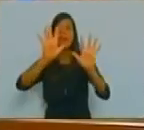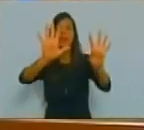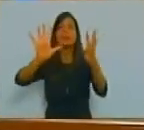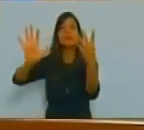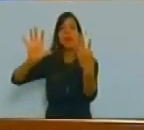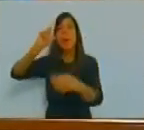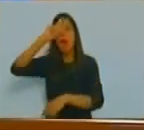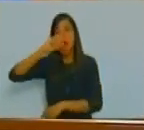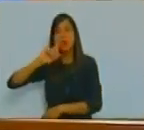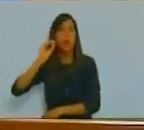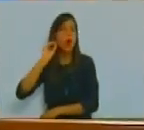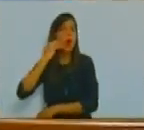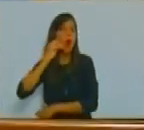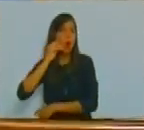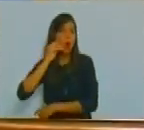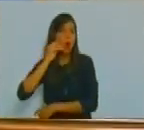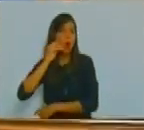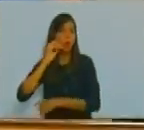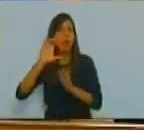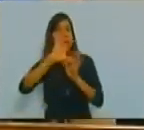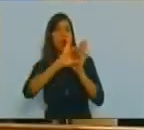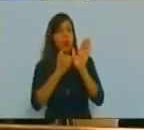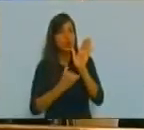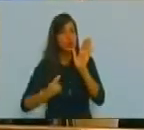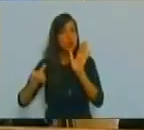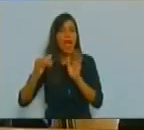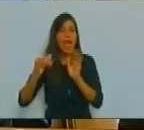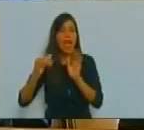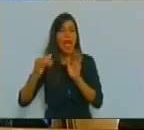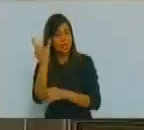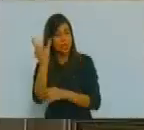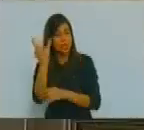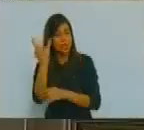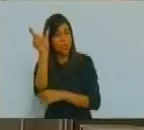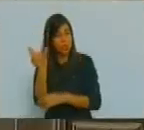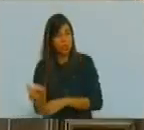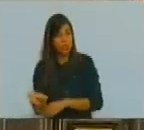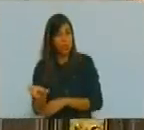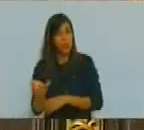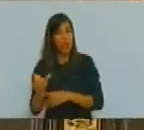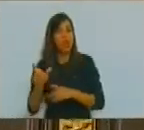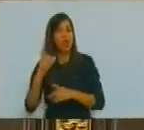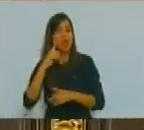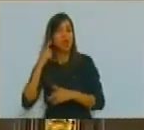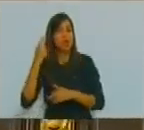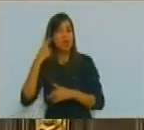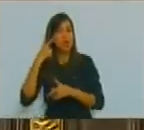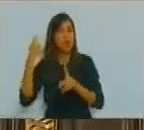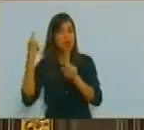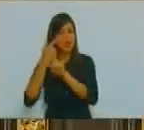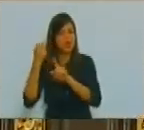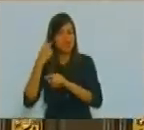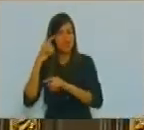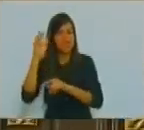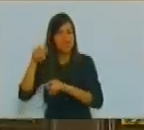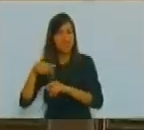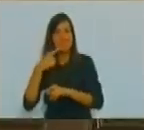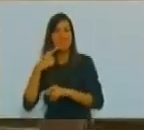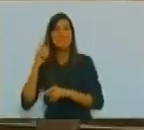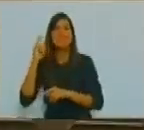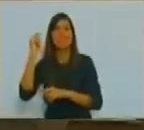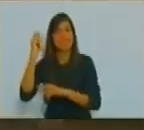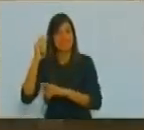años el constituyente está más joven a nuestro candidato más gobernadores que son jóvenes